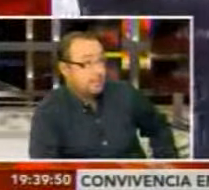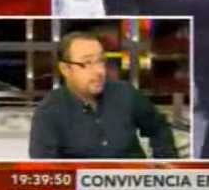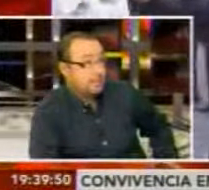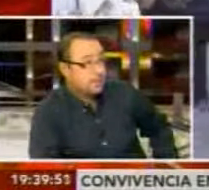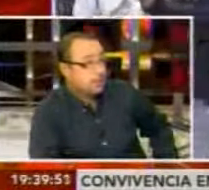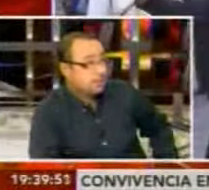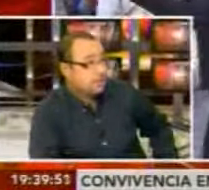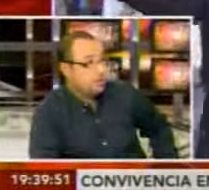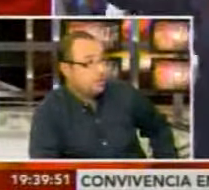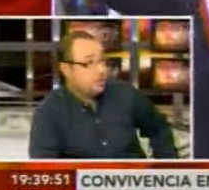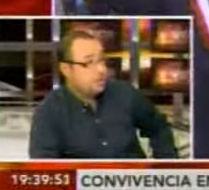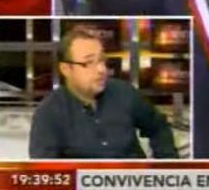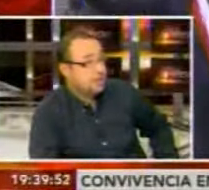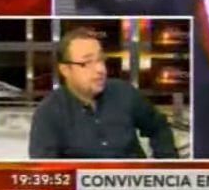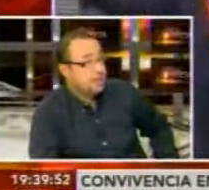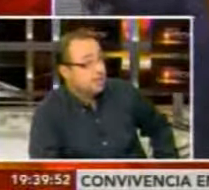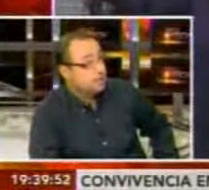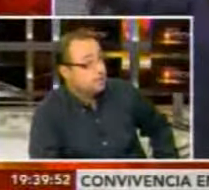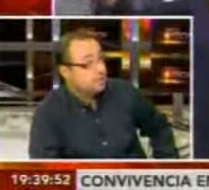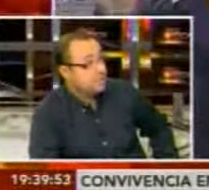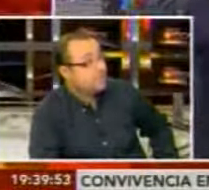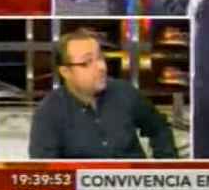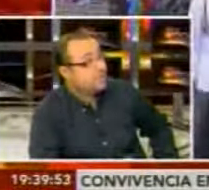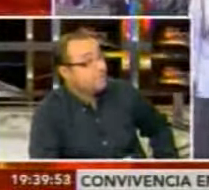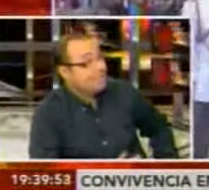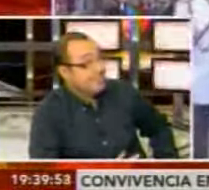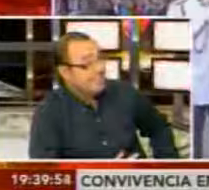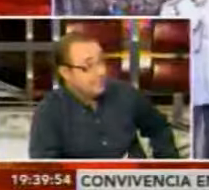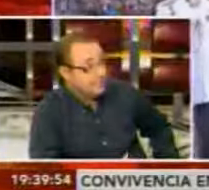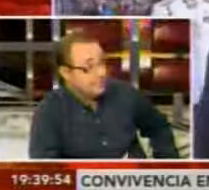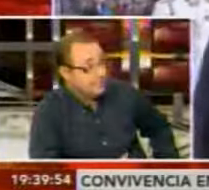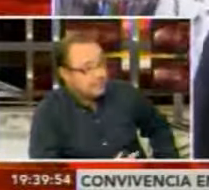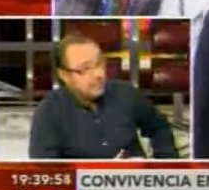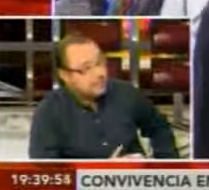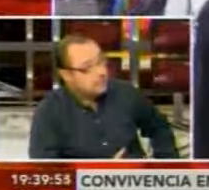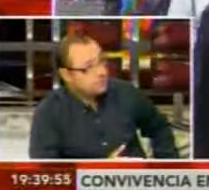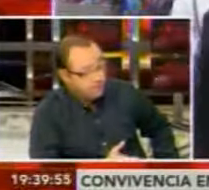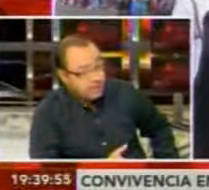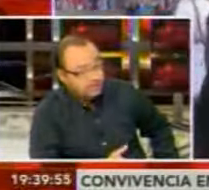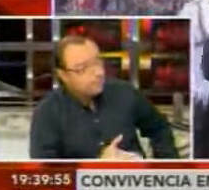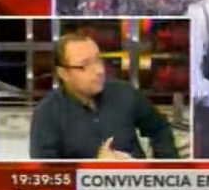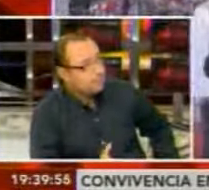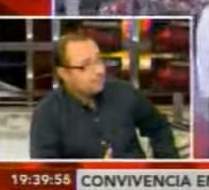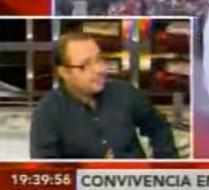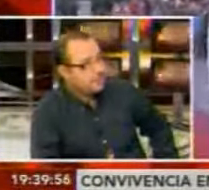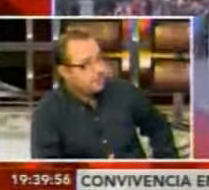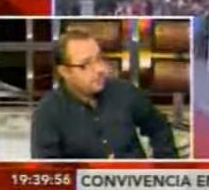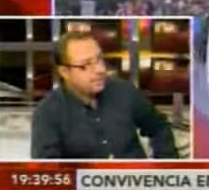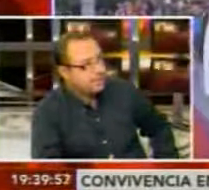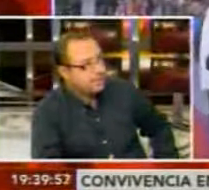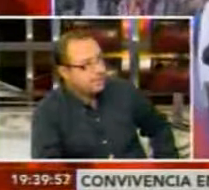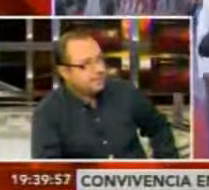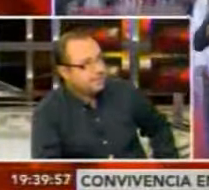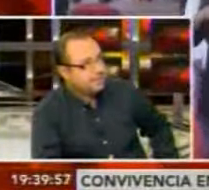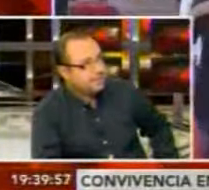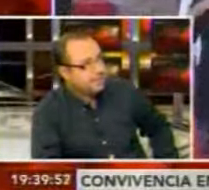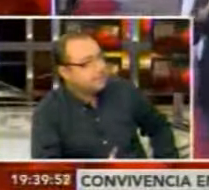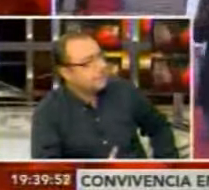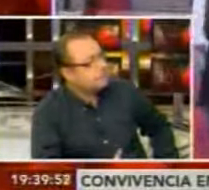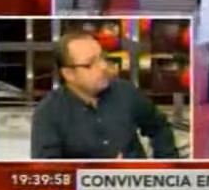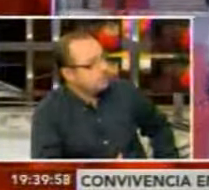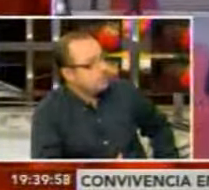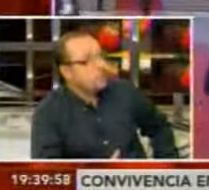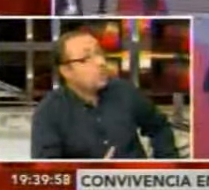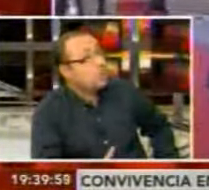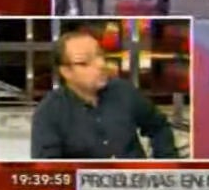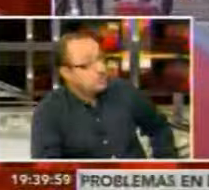también de intendentes. ¿Eso le podría pasar la cuenta a la presidenta Bachelet? Yo creo que no. La oposición, si uno mira al frente, si mira el